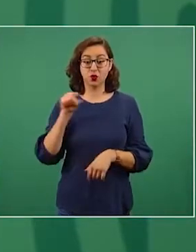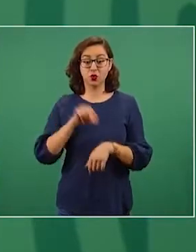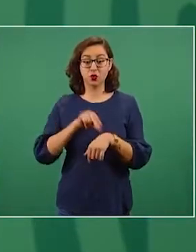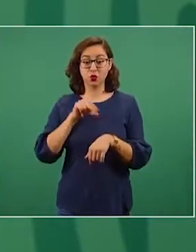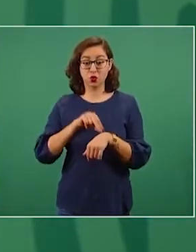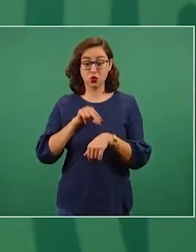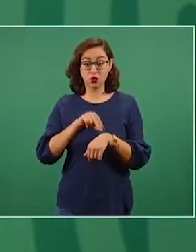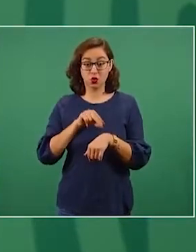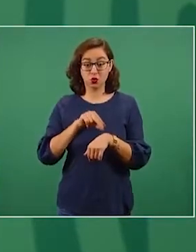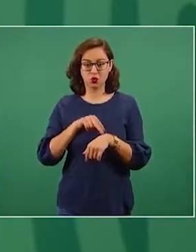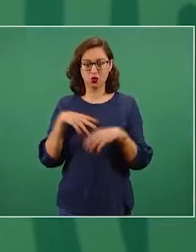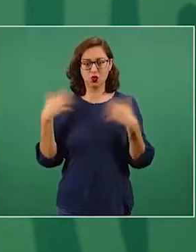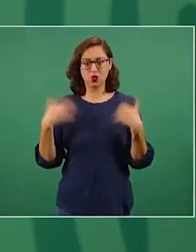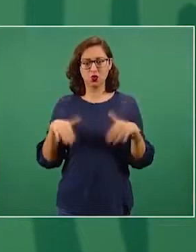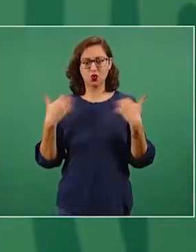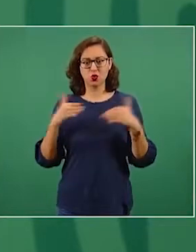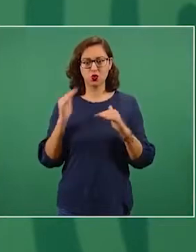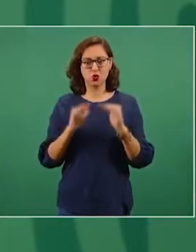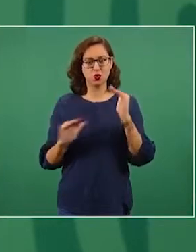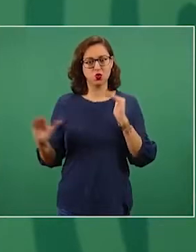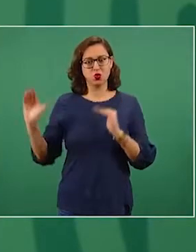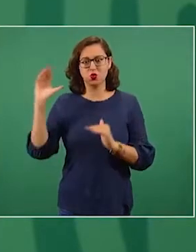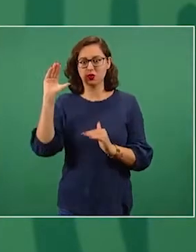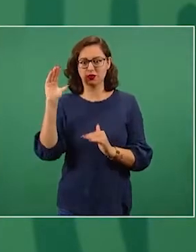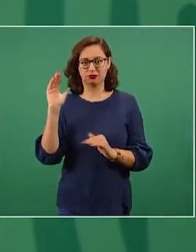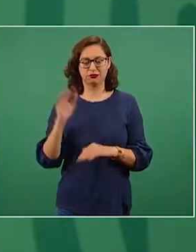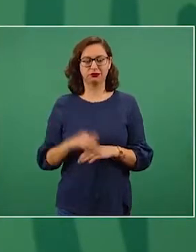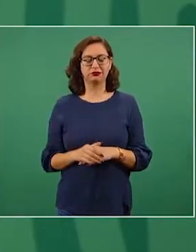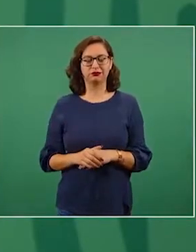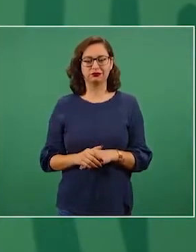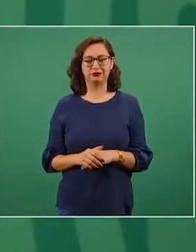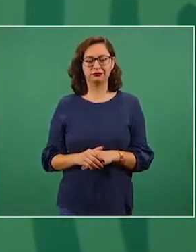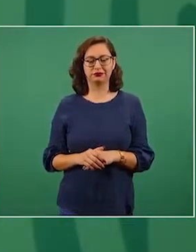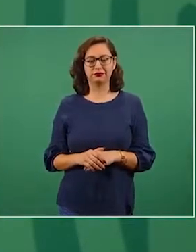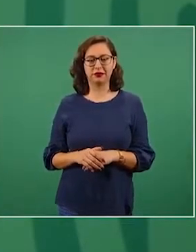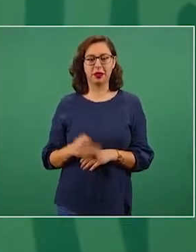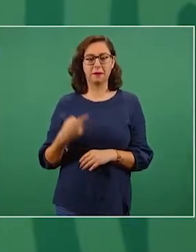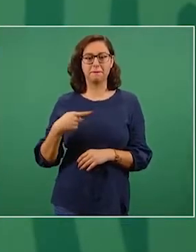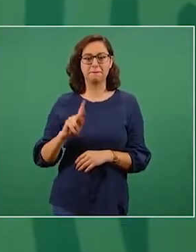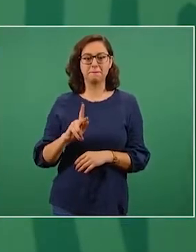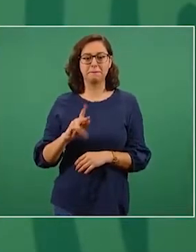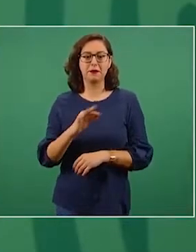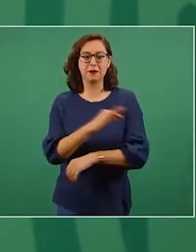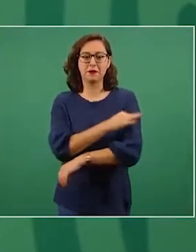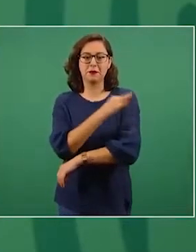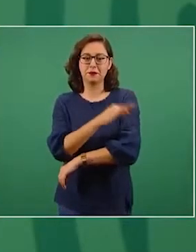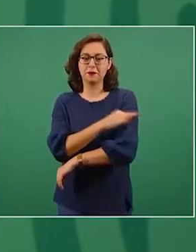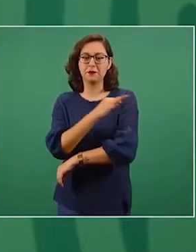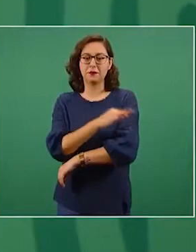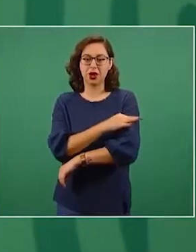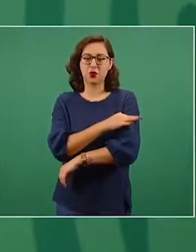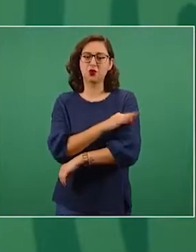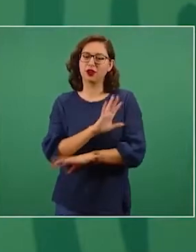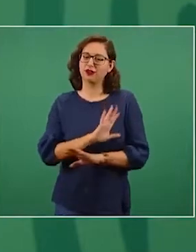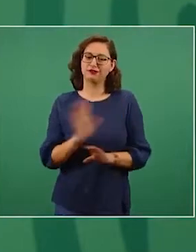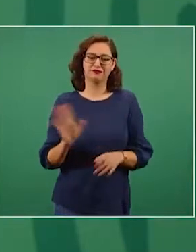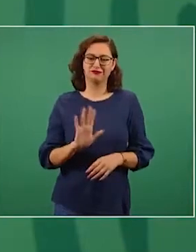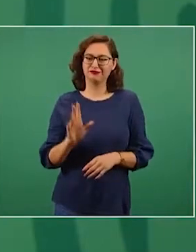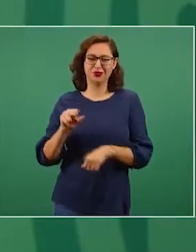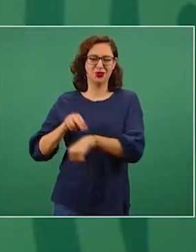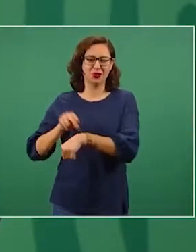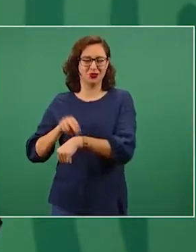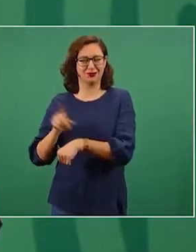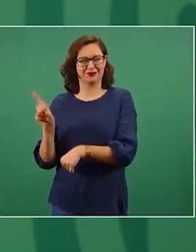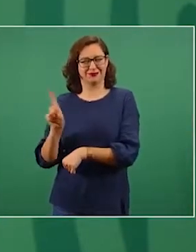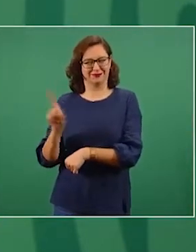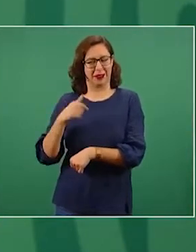bueno, es una eminencia, ¿no? Pero en vacunas yo mejor con…